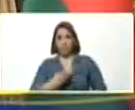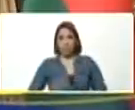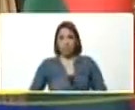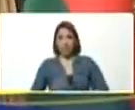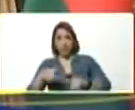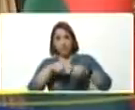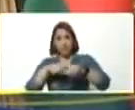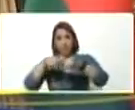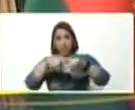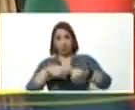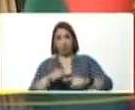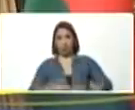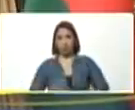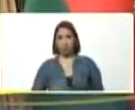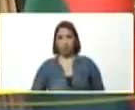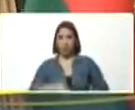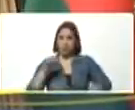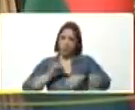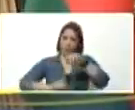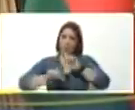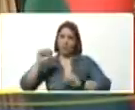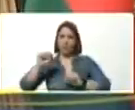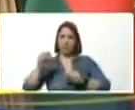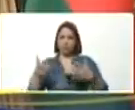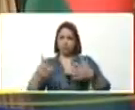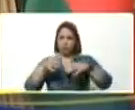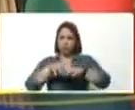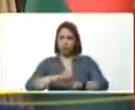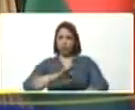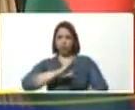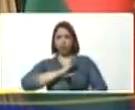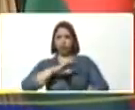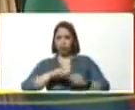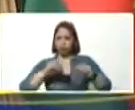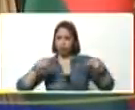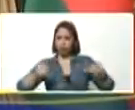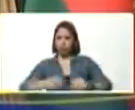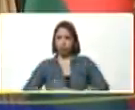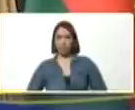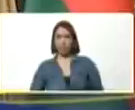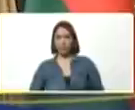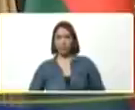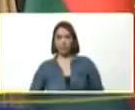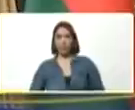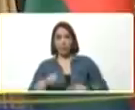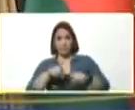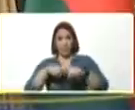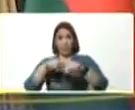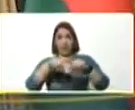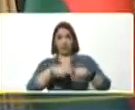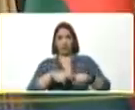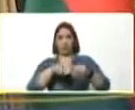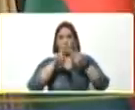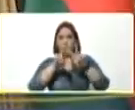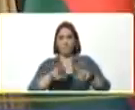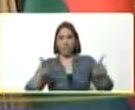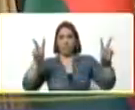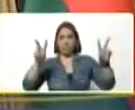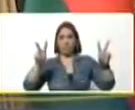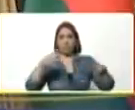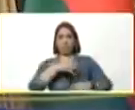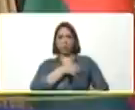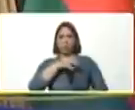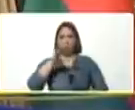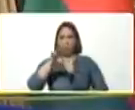Lukashenko en defender la integridad territorial de Belarús, la paz, la